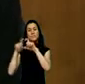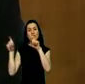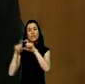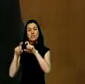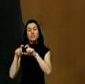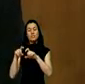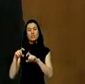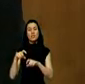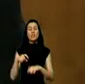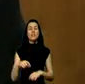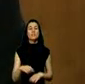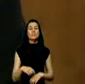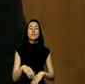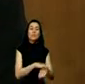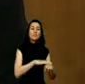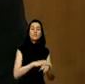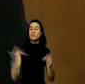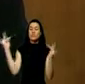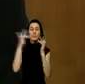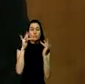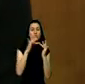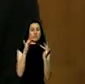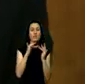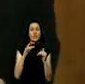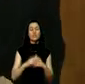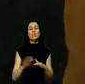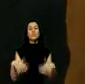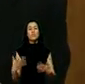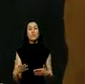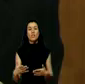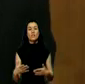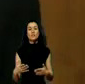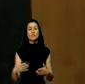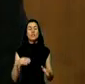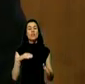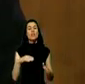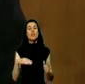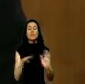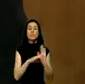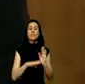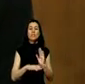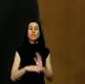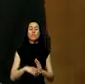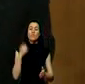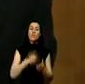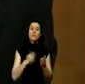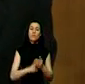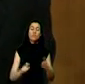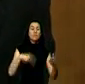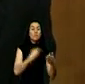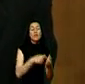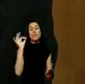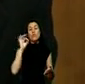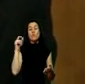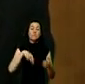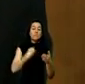comunicación con el ministerio y con la Secretaría de Estado correspondiente. Y entonces se acogían al plan de pago o no se acogían. Entonces los que se han